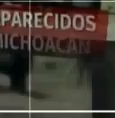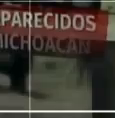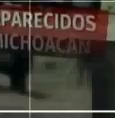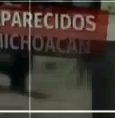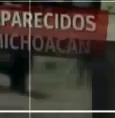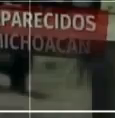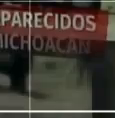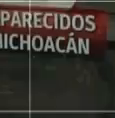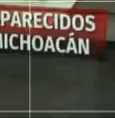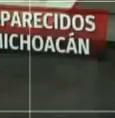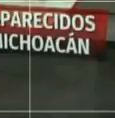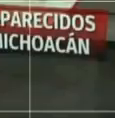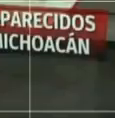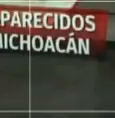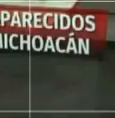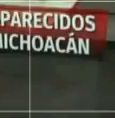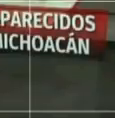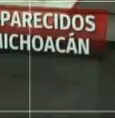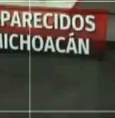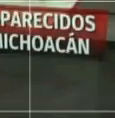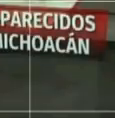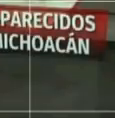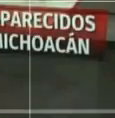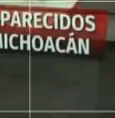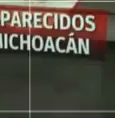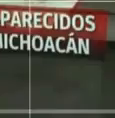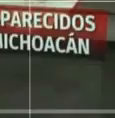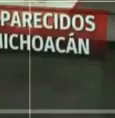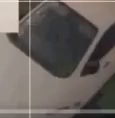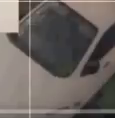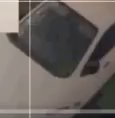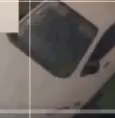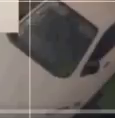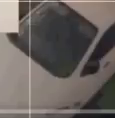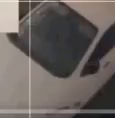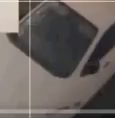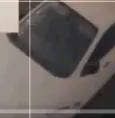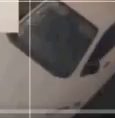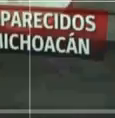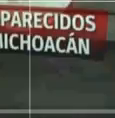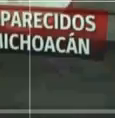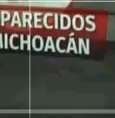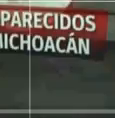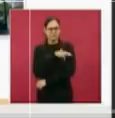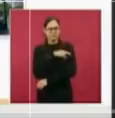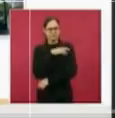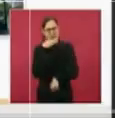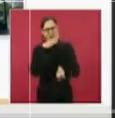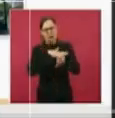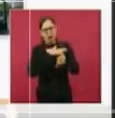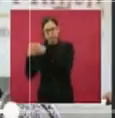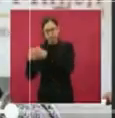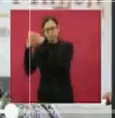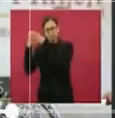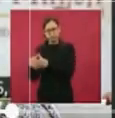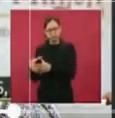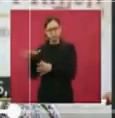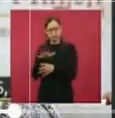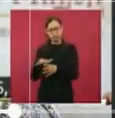desaparición forzada. Está grabado en video. A ver, está grabado en video. Aquí están los